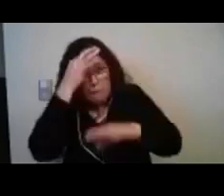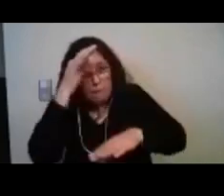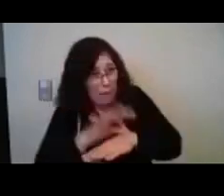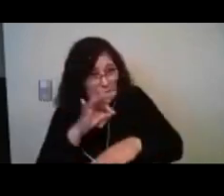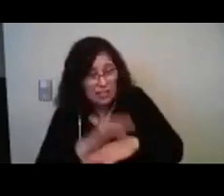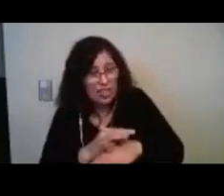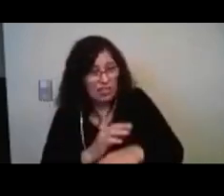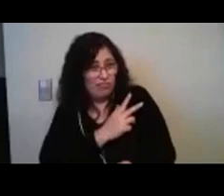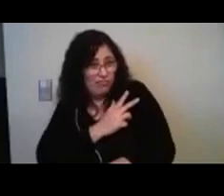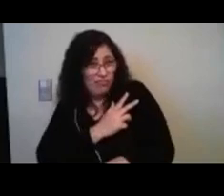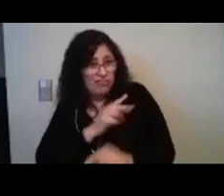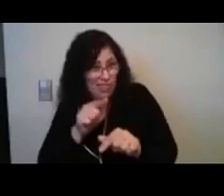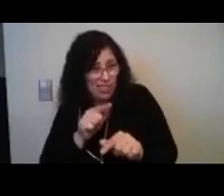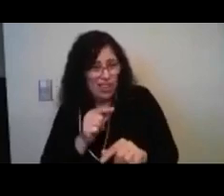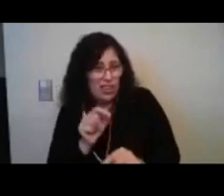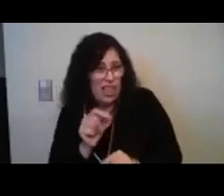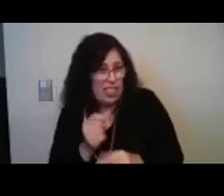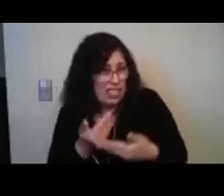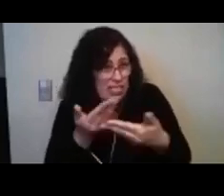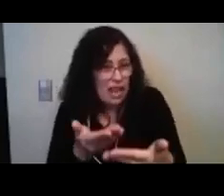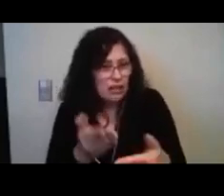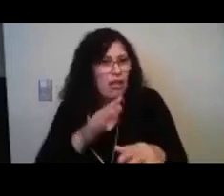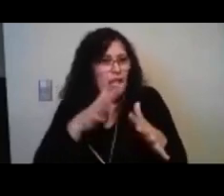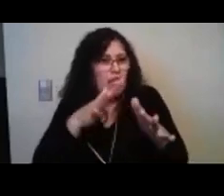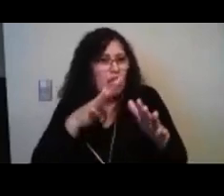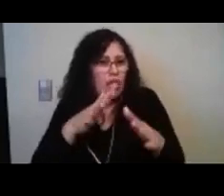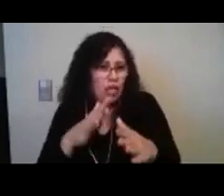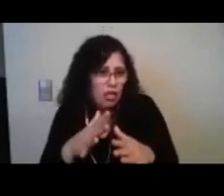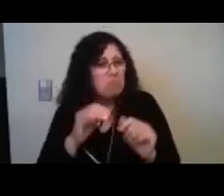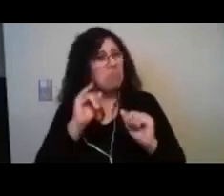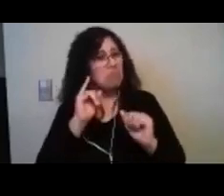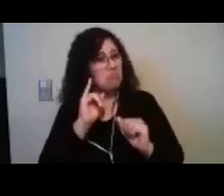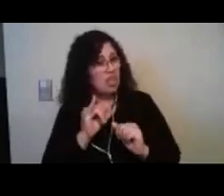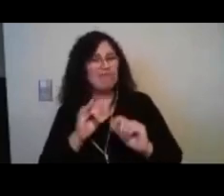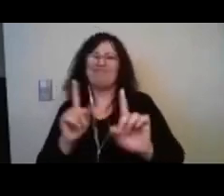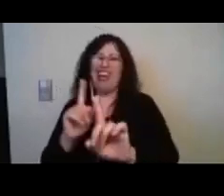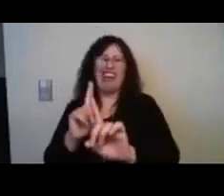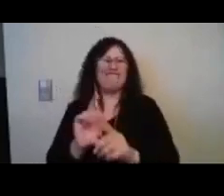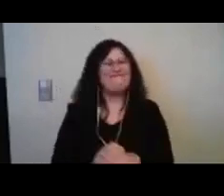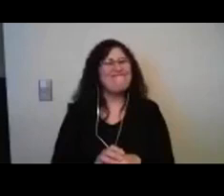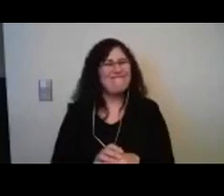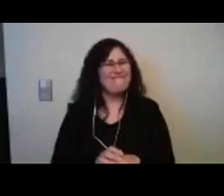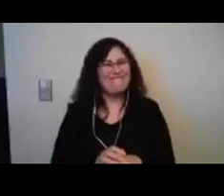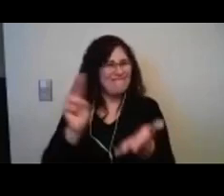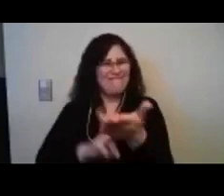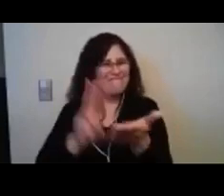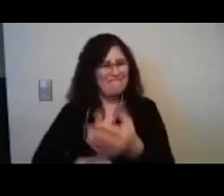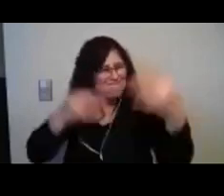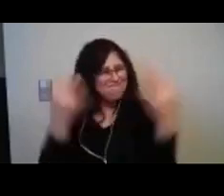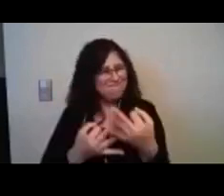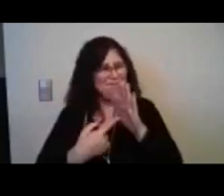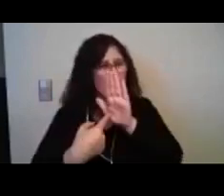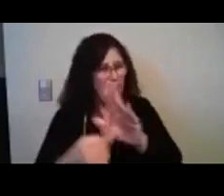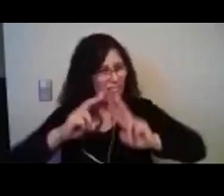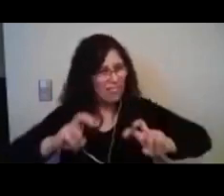todavía iniciales, ¿ya? Ok, profe. Yo le ¿Ya? preguntaba No, porque sí, me acuerdo de haberlo sí, visto alguna vez. sí. Con